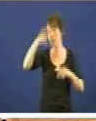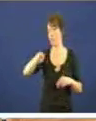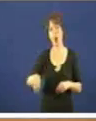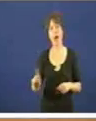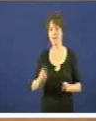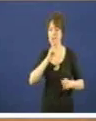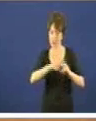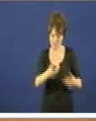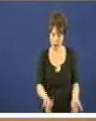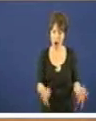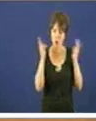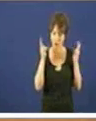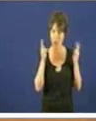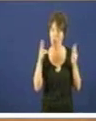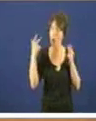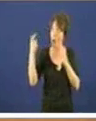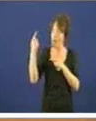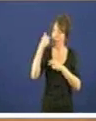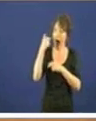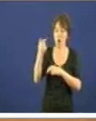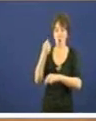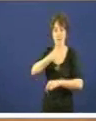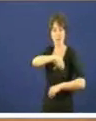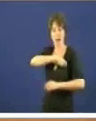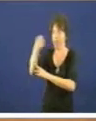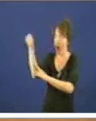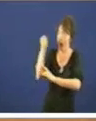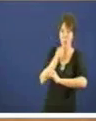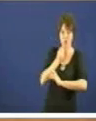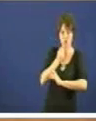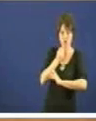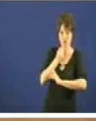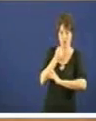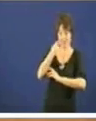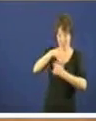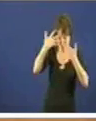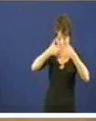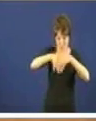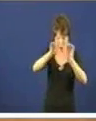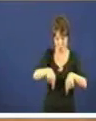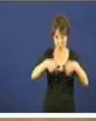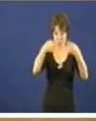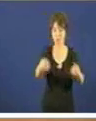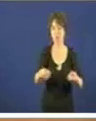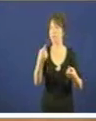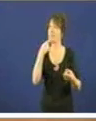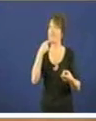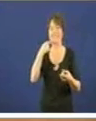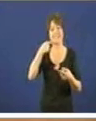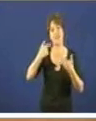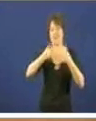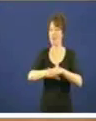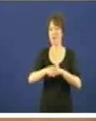e refrendada polo Banco de España, por este Banco de España, que agora, despois da fusión, dice que non valen as fusións e o que hai que